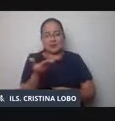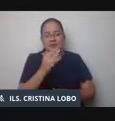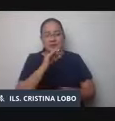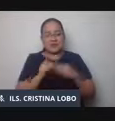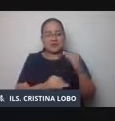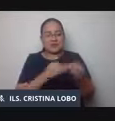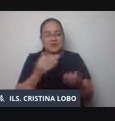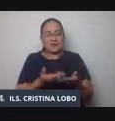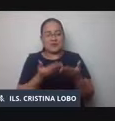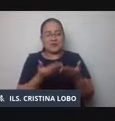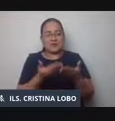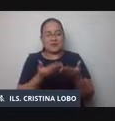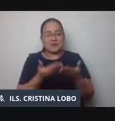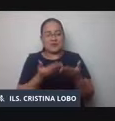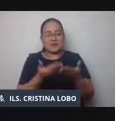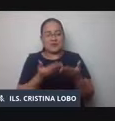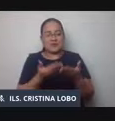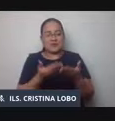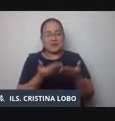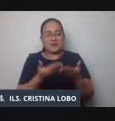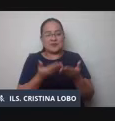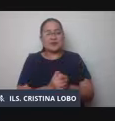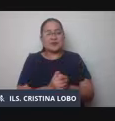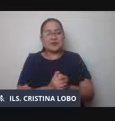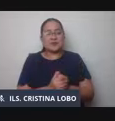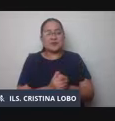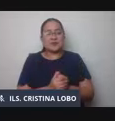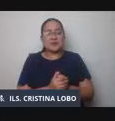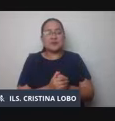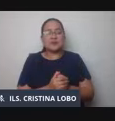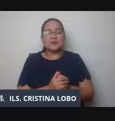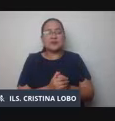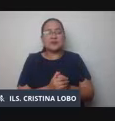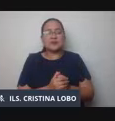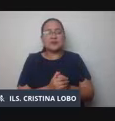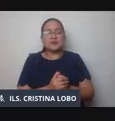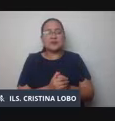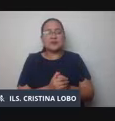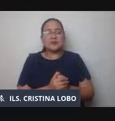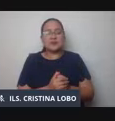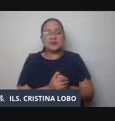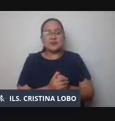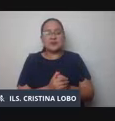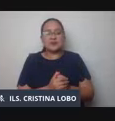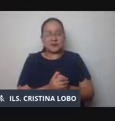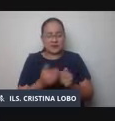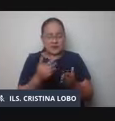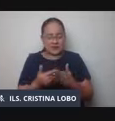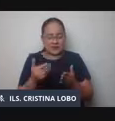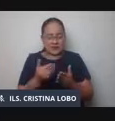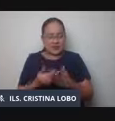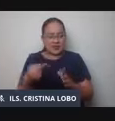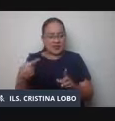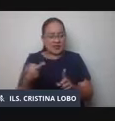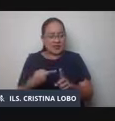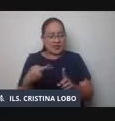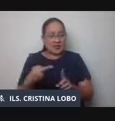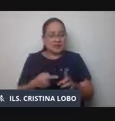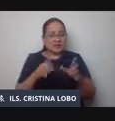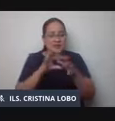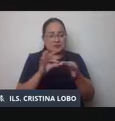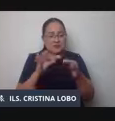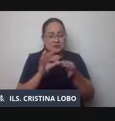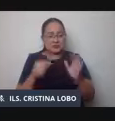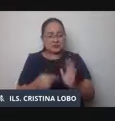como siempre he tratado, que veamos a partir de este estudio que nos comparte